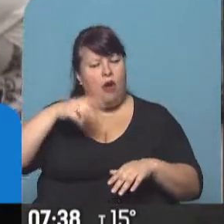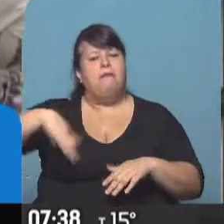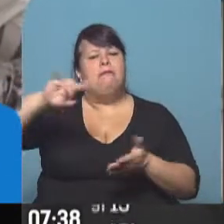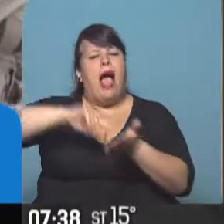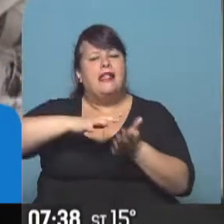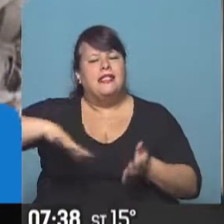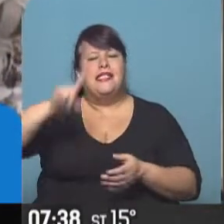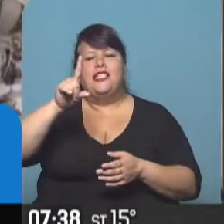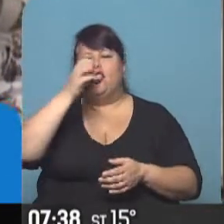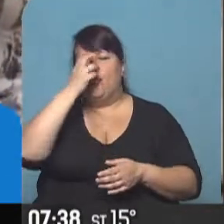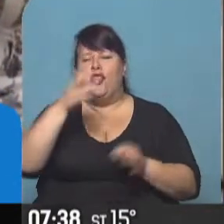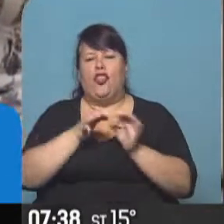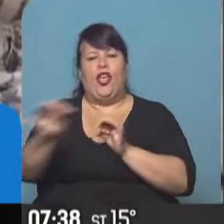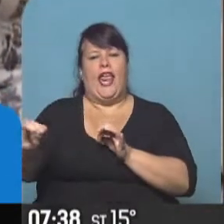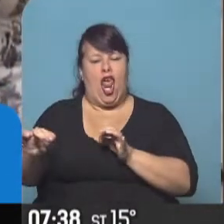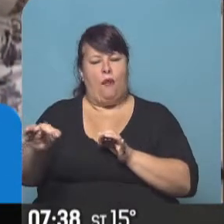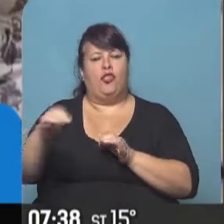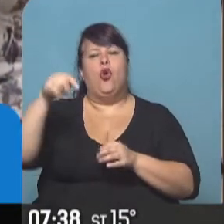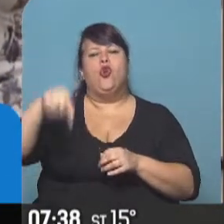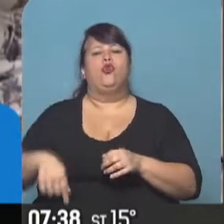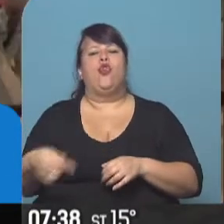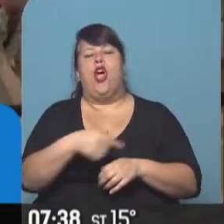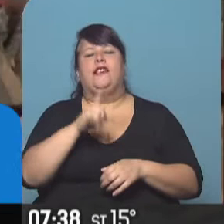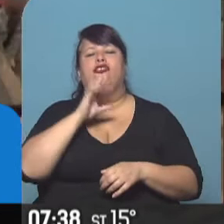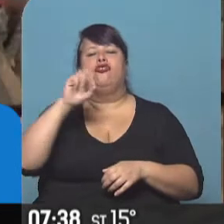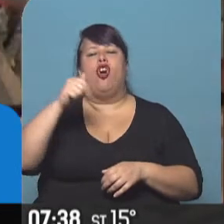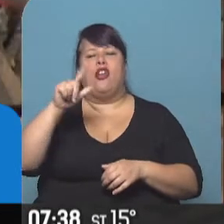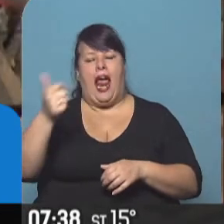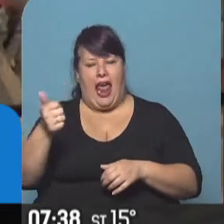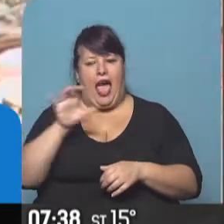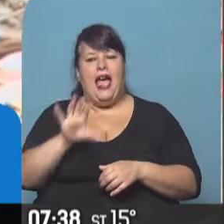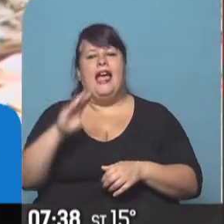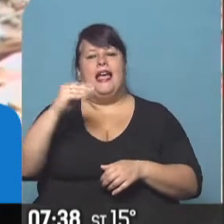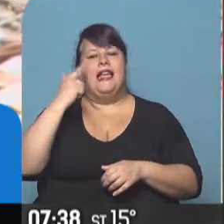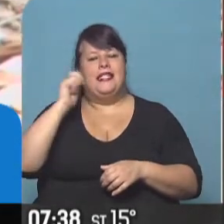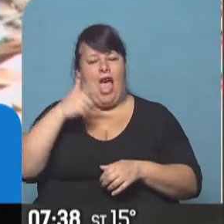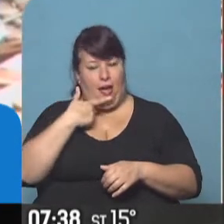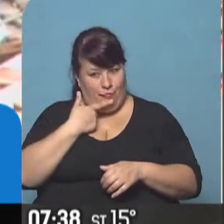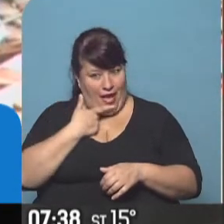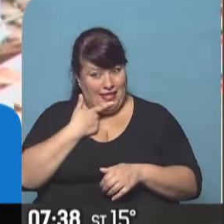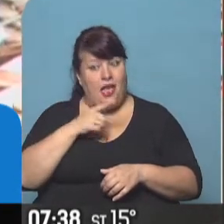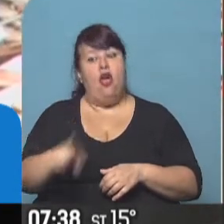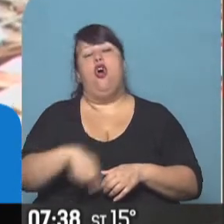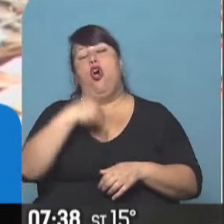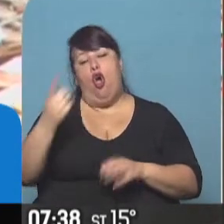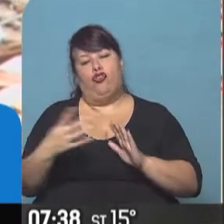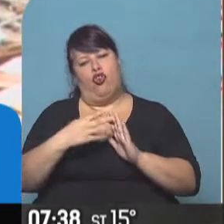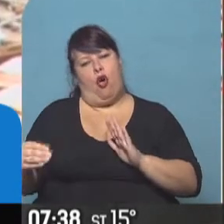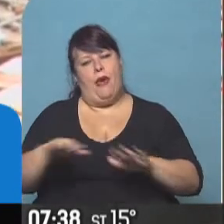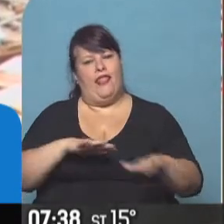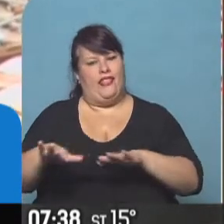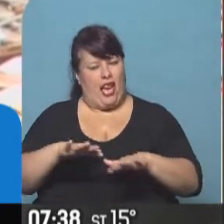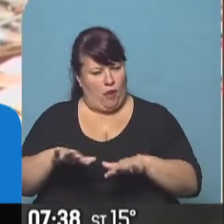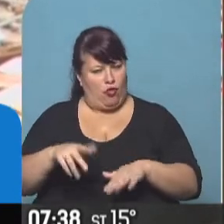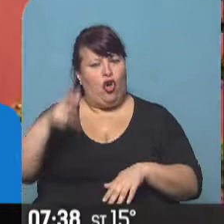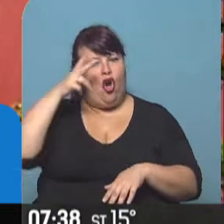epicentro 122 kilómetros al suroeste de Tonalá, en el estado de Chiapas, que fue otra réplica del terremoto